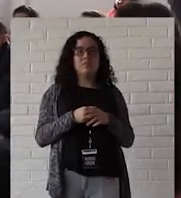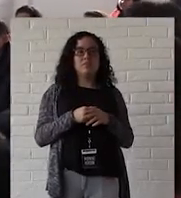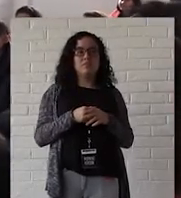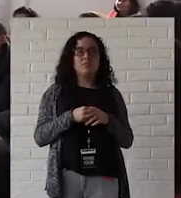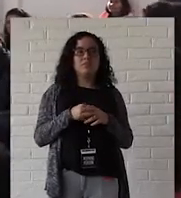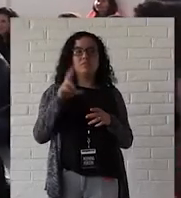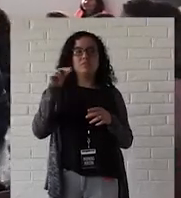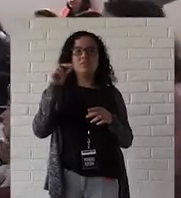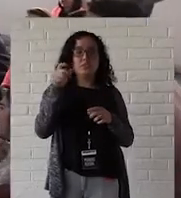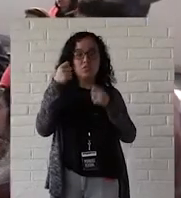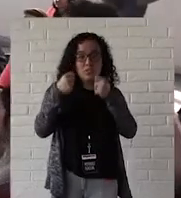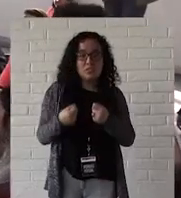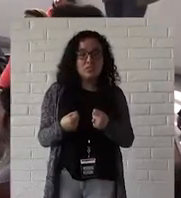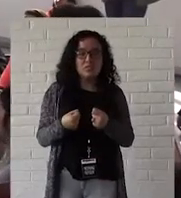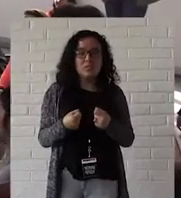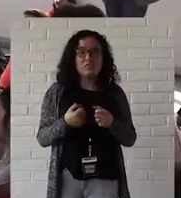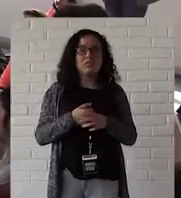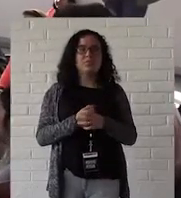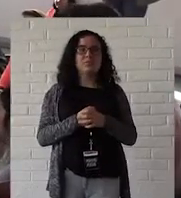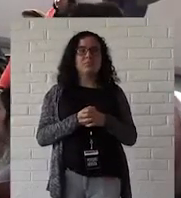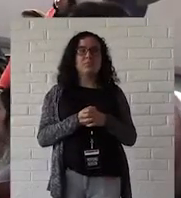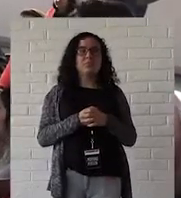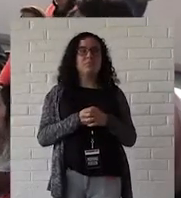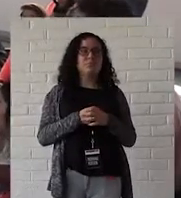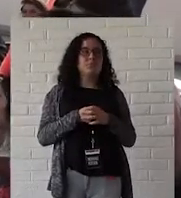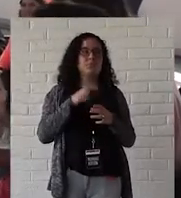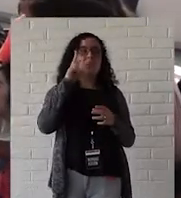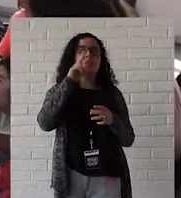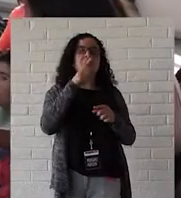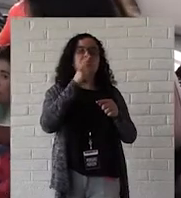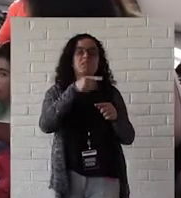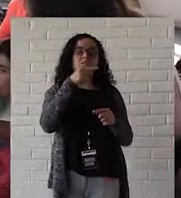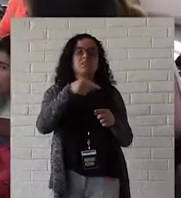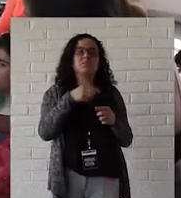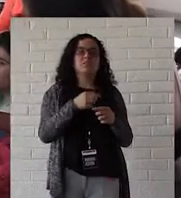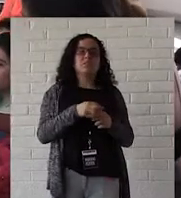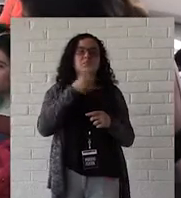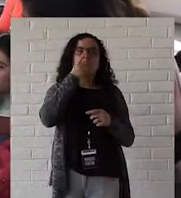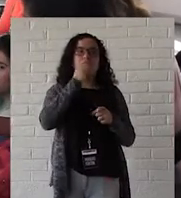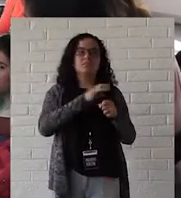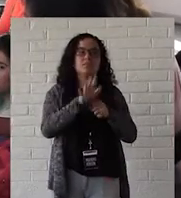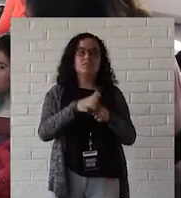¿No? ¿Estás seguro? Ok. Vamos a ver este papelito que dice.